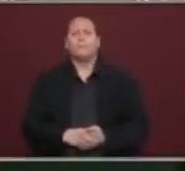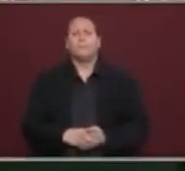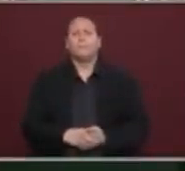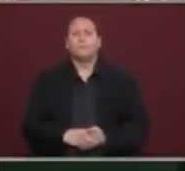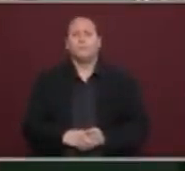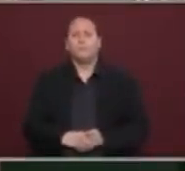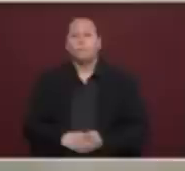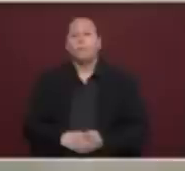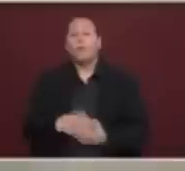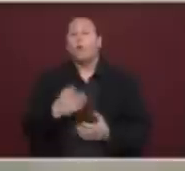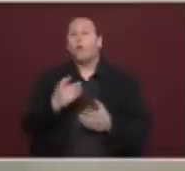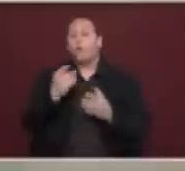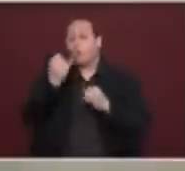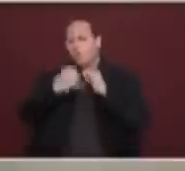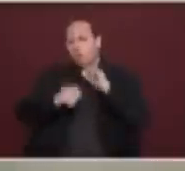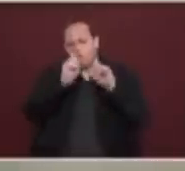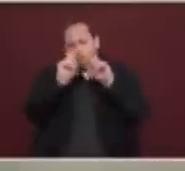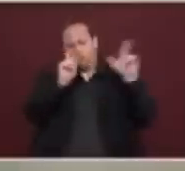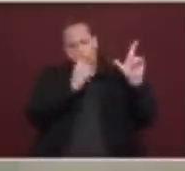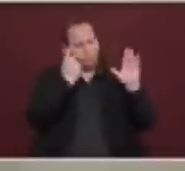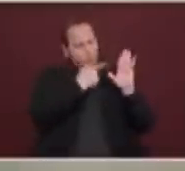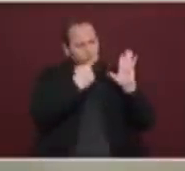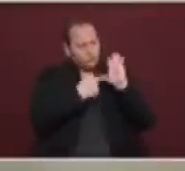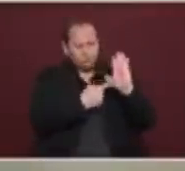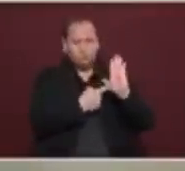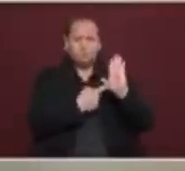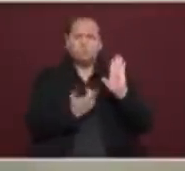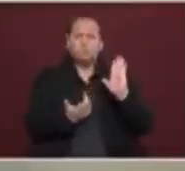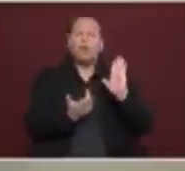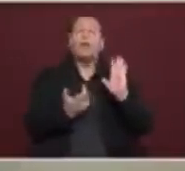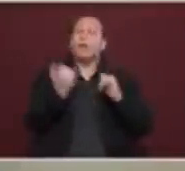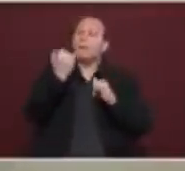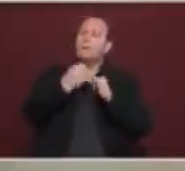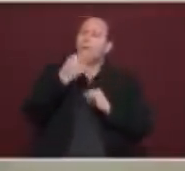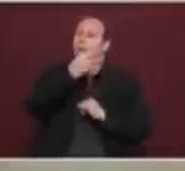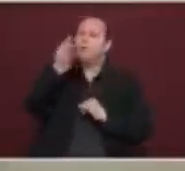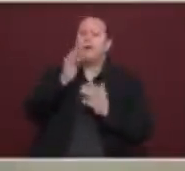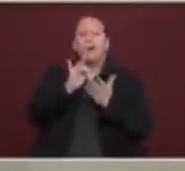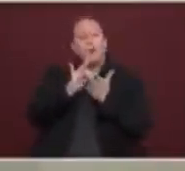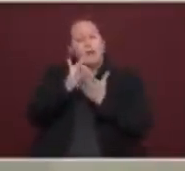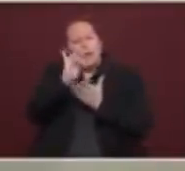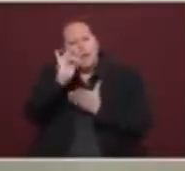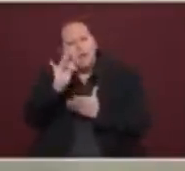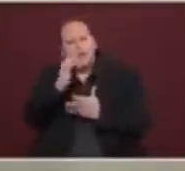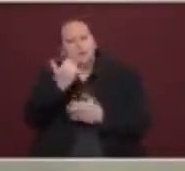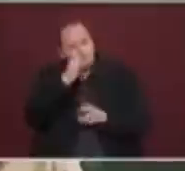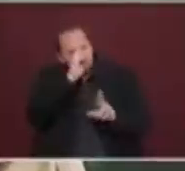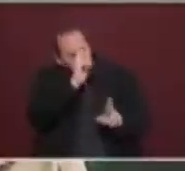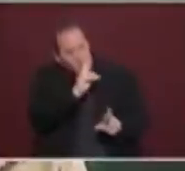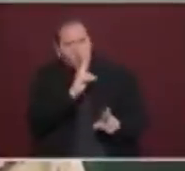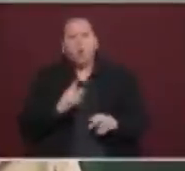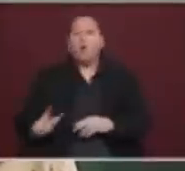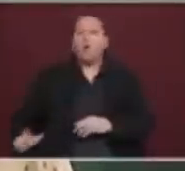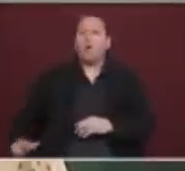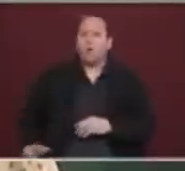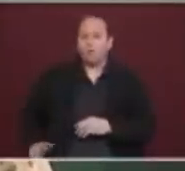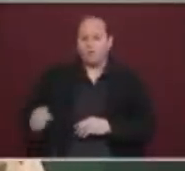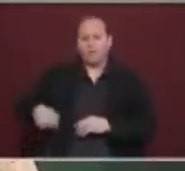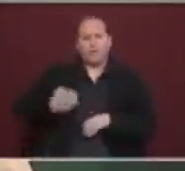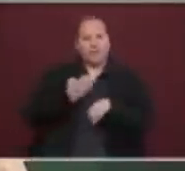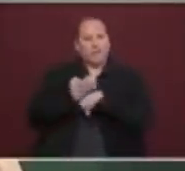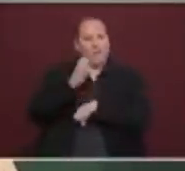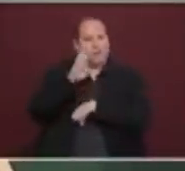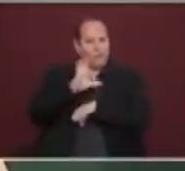la última gráfica finalmente un agradecimiento y un reconocimiento al gobierno del estado